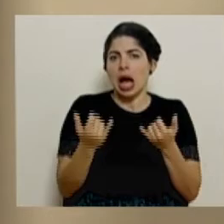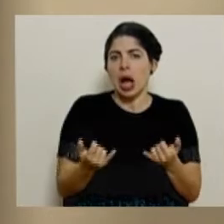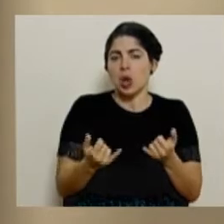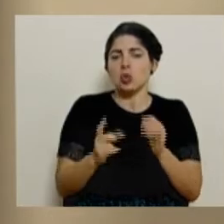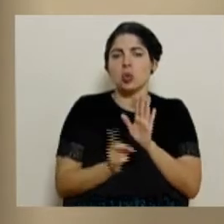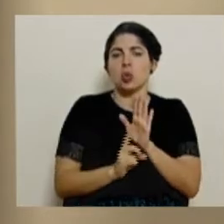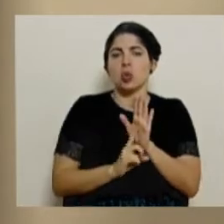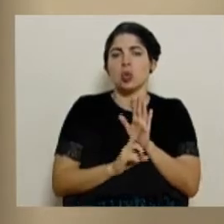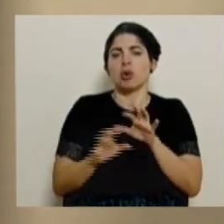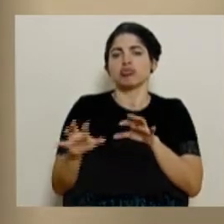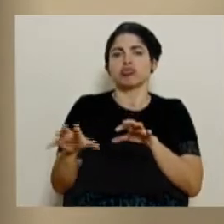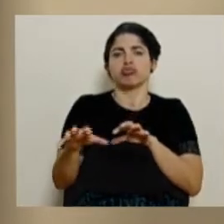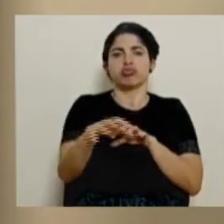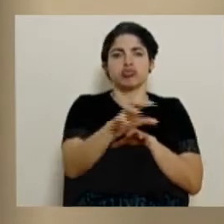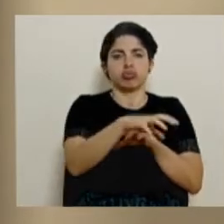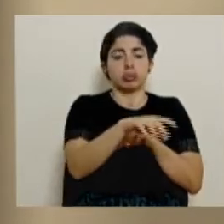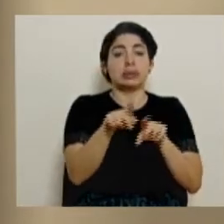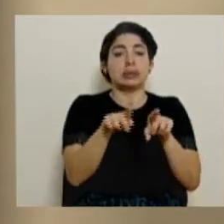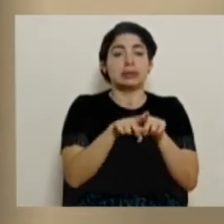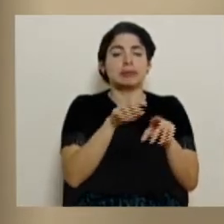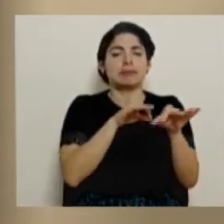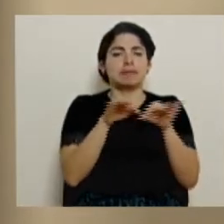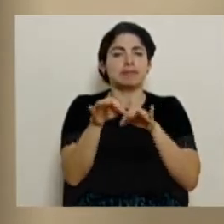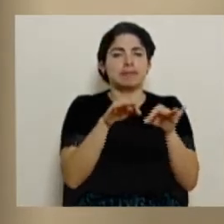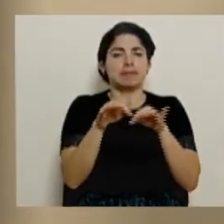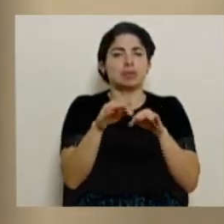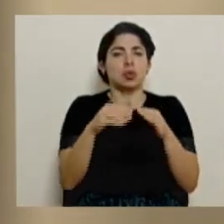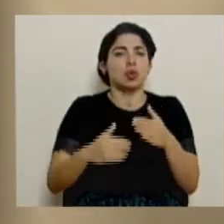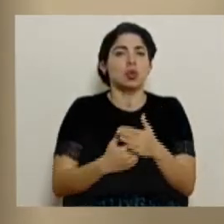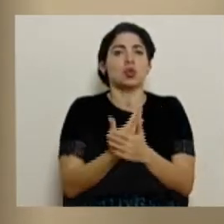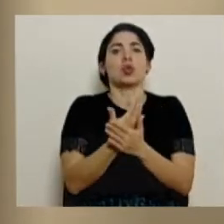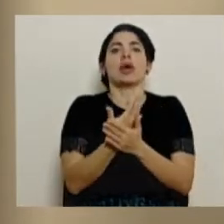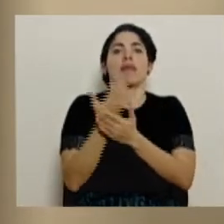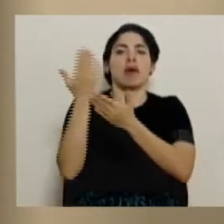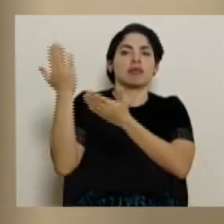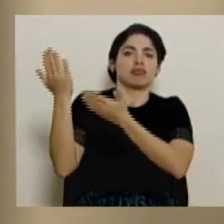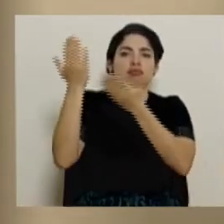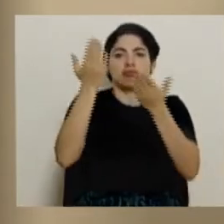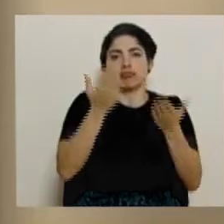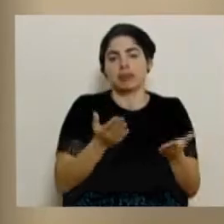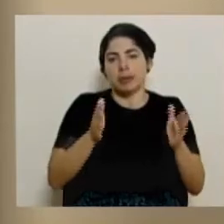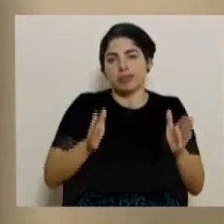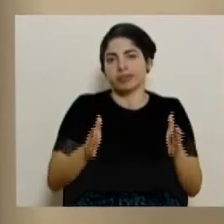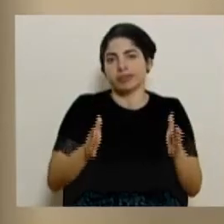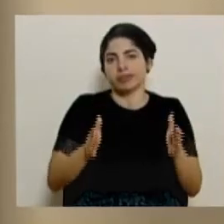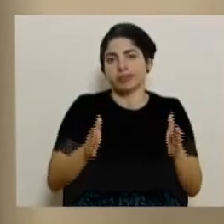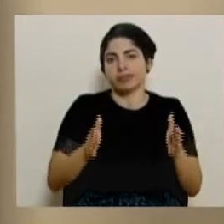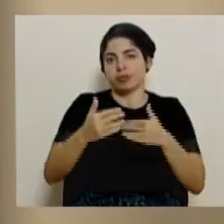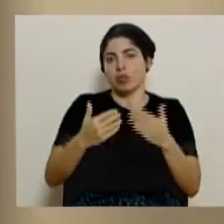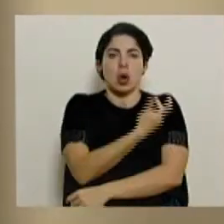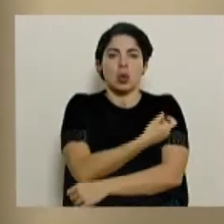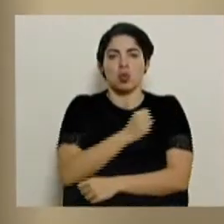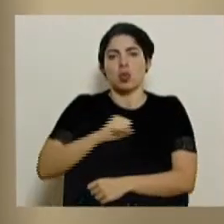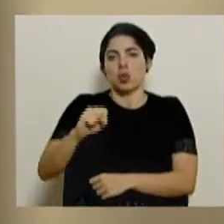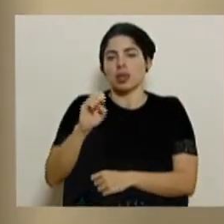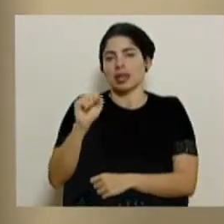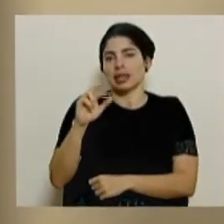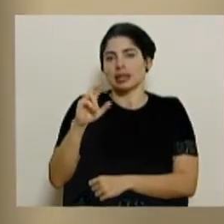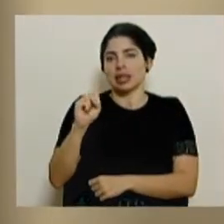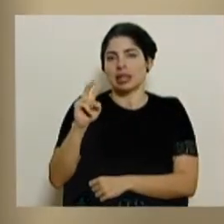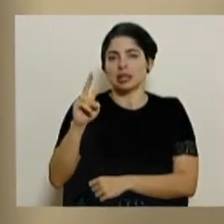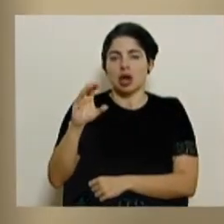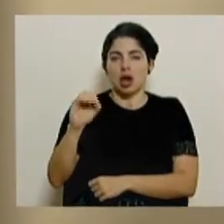alertas en los distintos cantones y nos conversará sobre una nueva llegada de un lote nuevo de vacunas